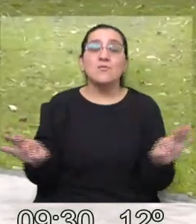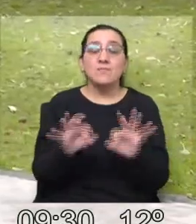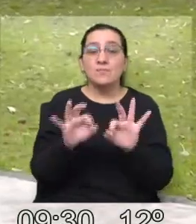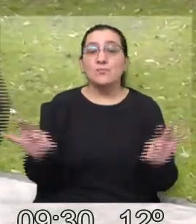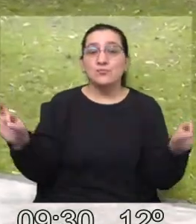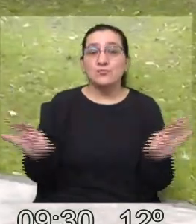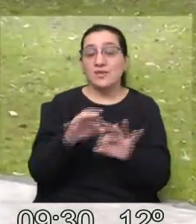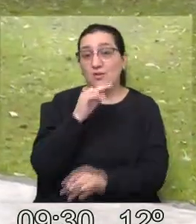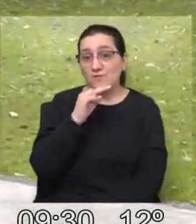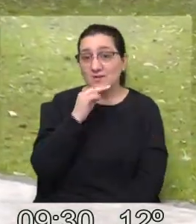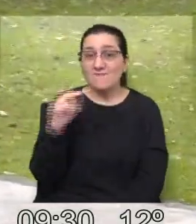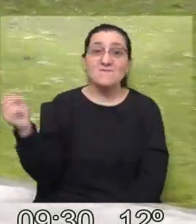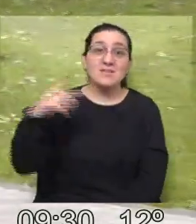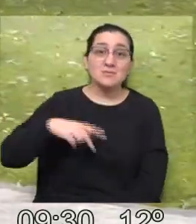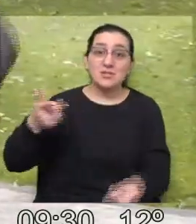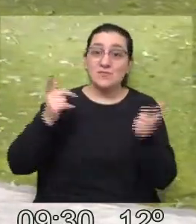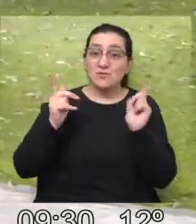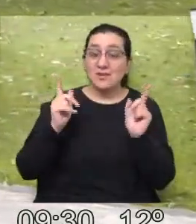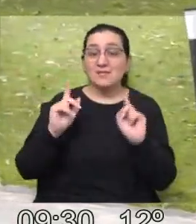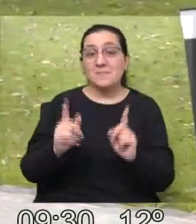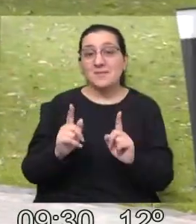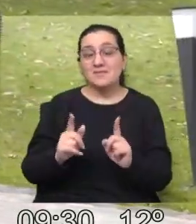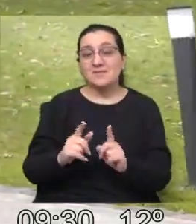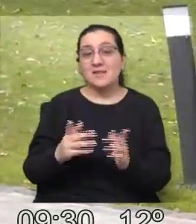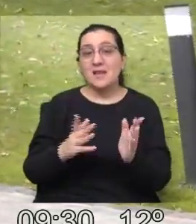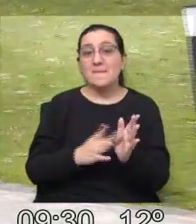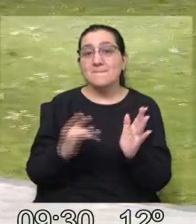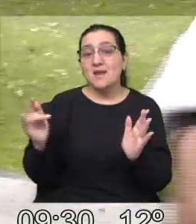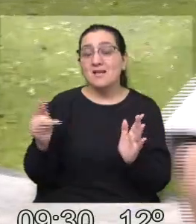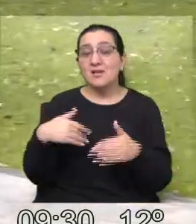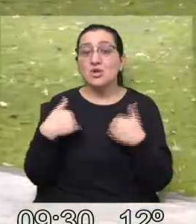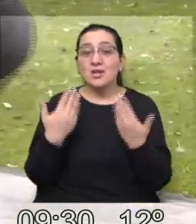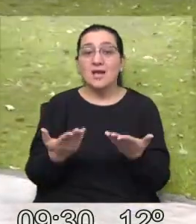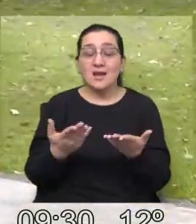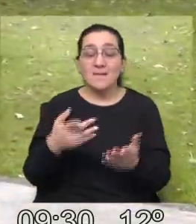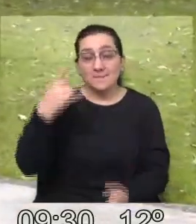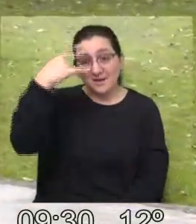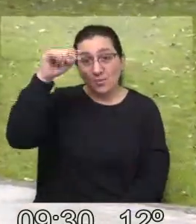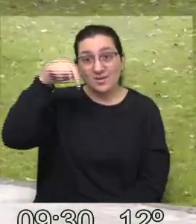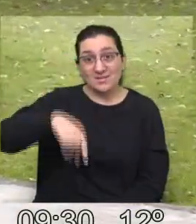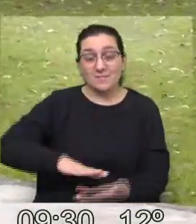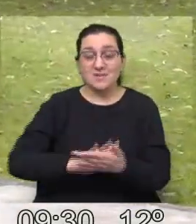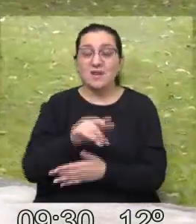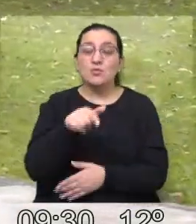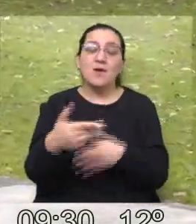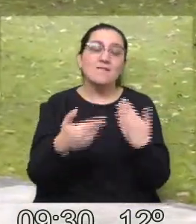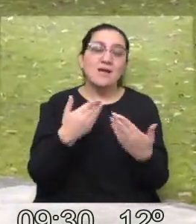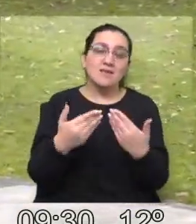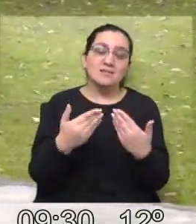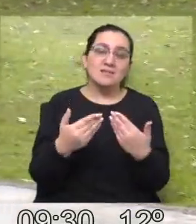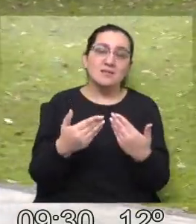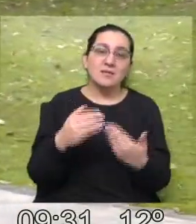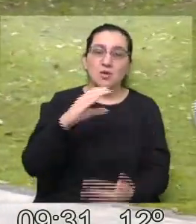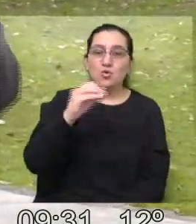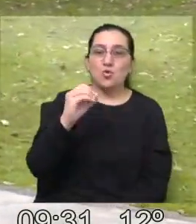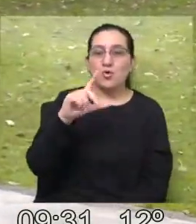Ambulante, vinimos a disfrutar también de las mieles que nos regala el Prado. ¿Por qué esta mañana vos hablaste, Flor, más temprano de